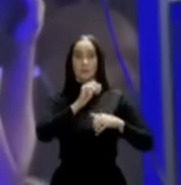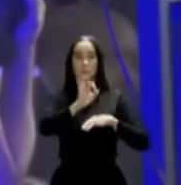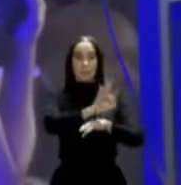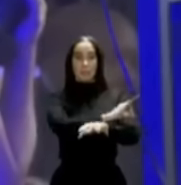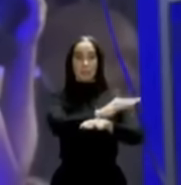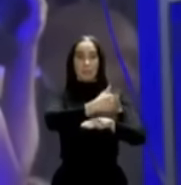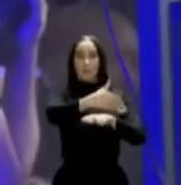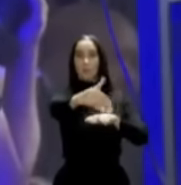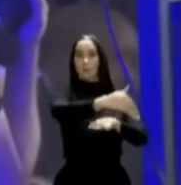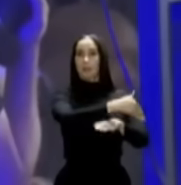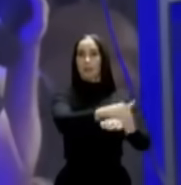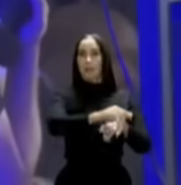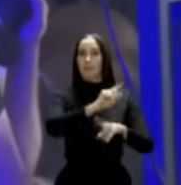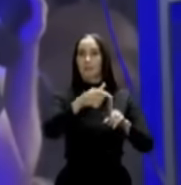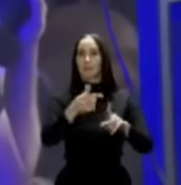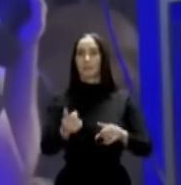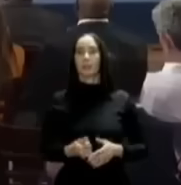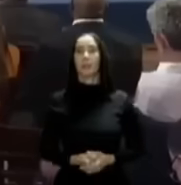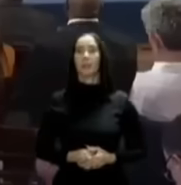desplegadas en la frontera?